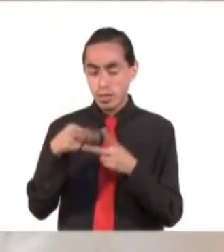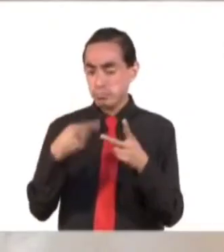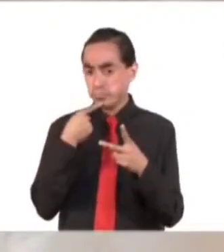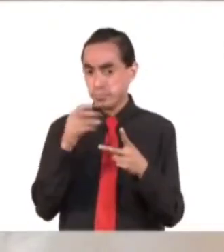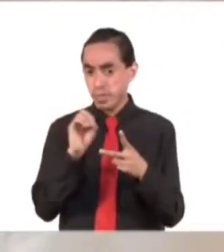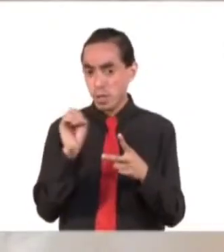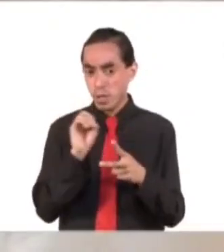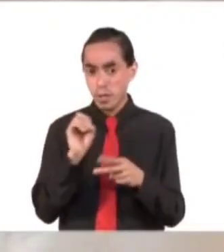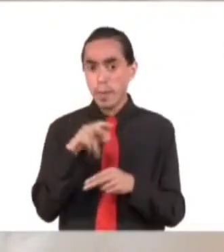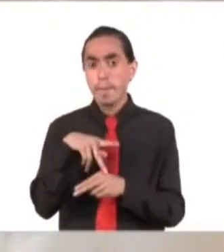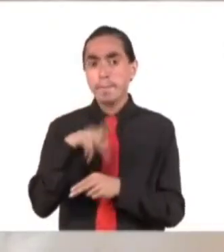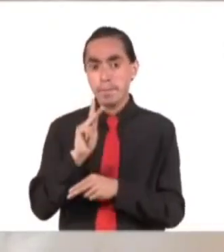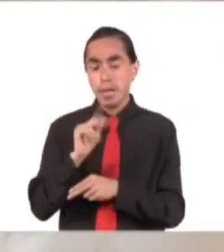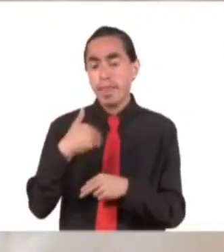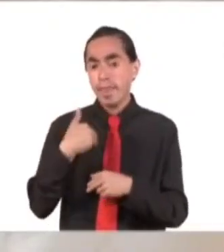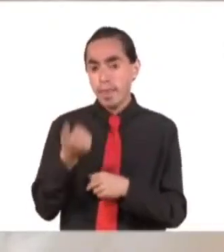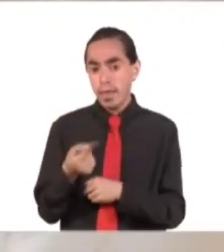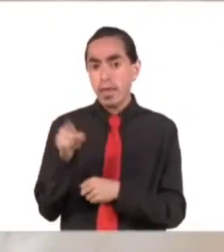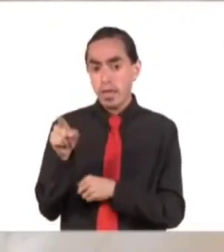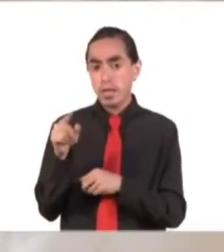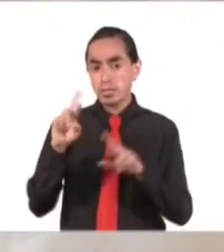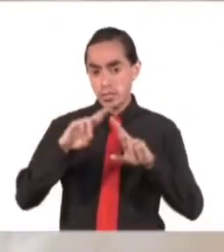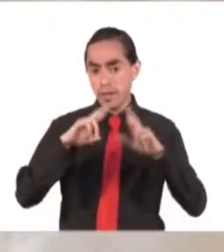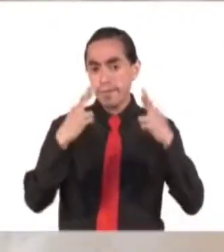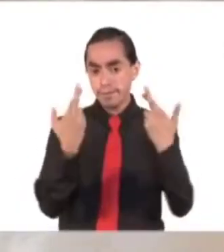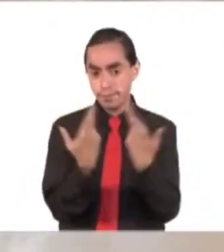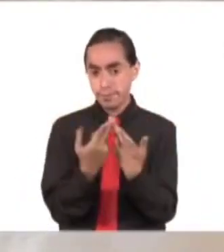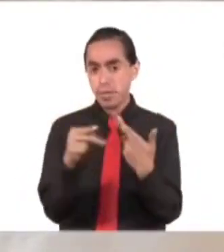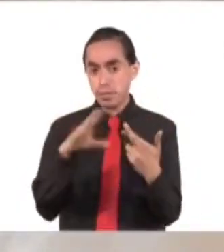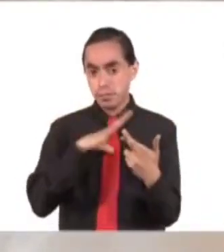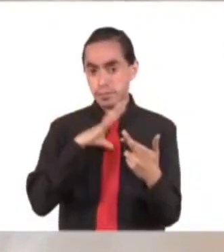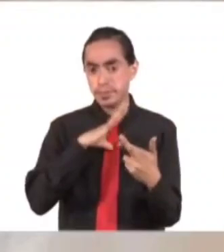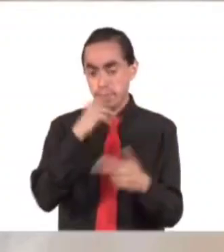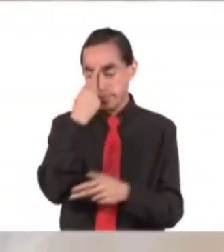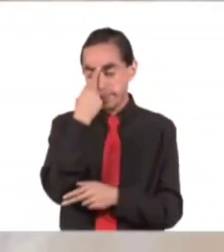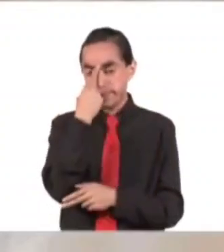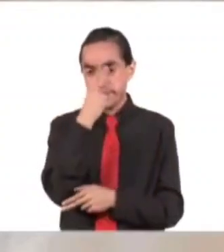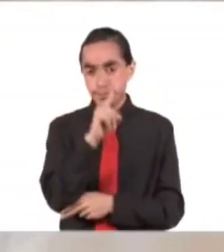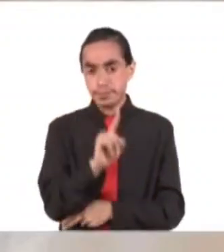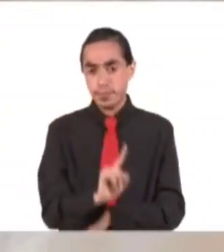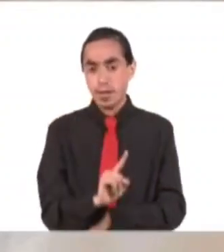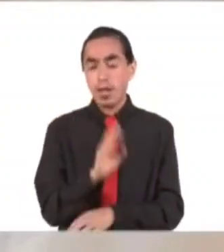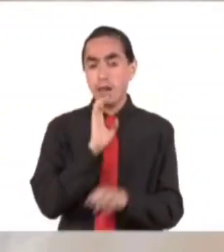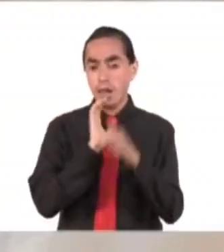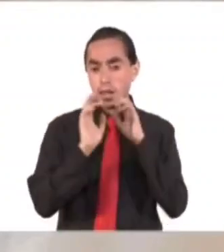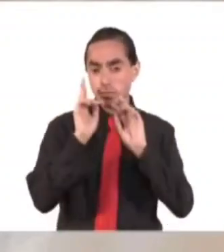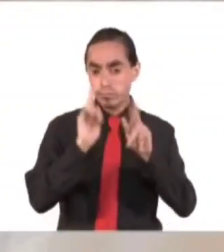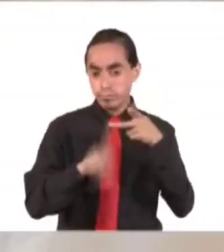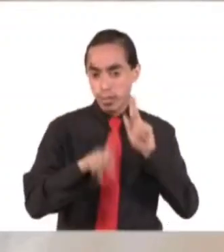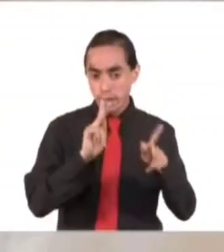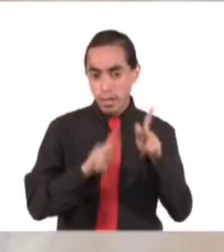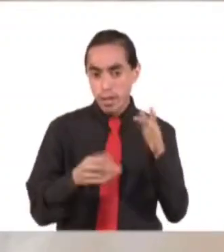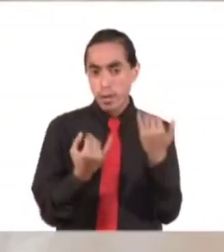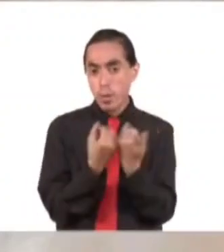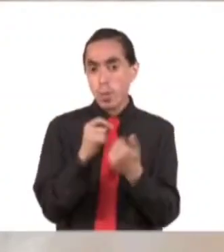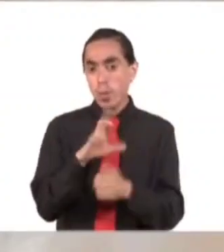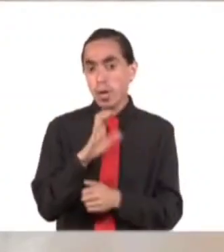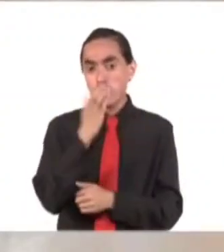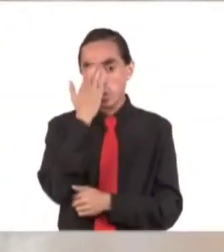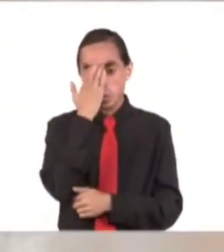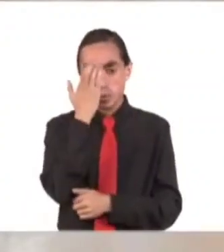estado reuniendo en distintos momentos para platicar y conocer lo que hemos